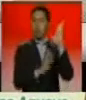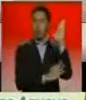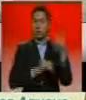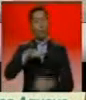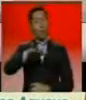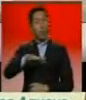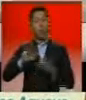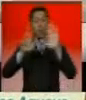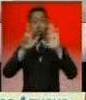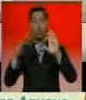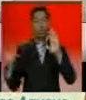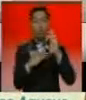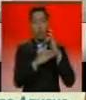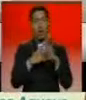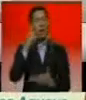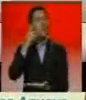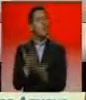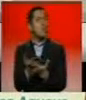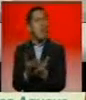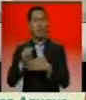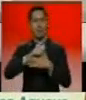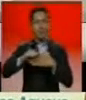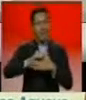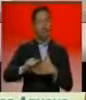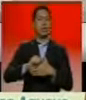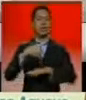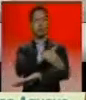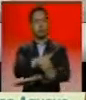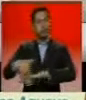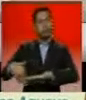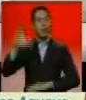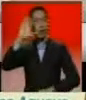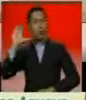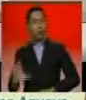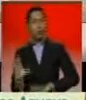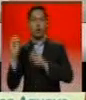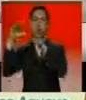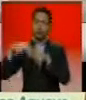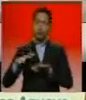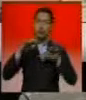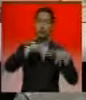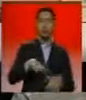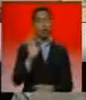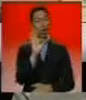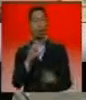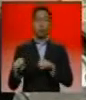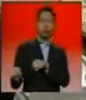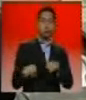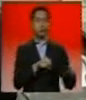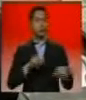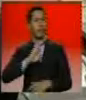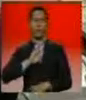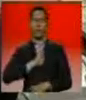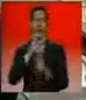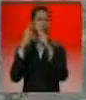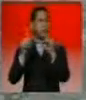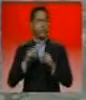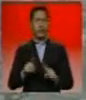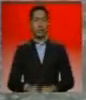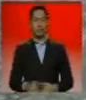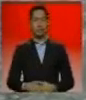8.300 escenarios que pueden ocurrir frente a nuestras costas. Hemos dado pasos agigantados en la parte técnica. El fin de esta tecnología